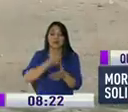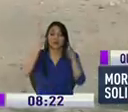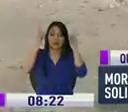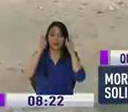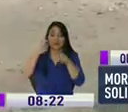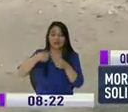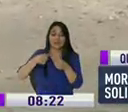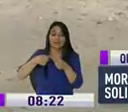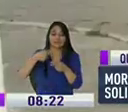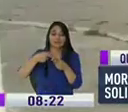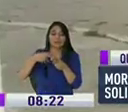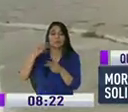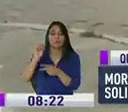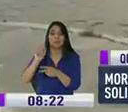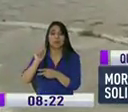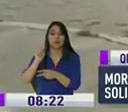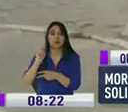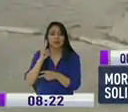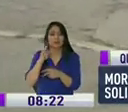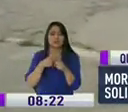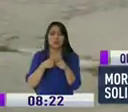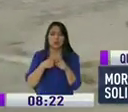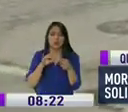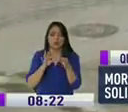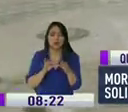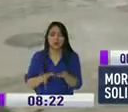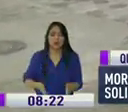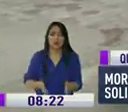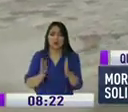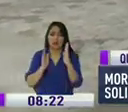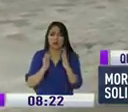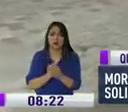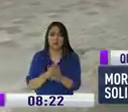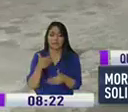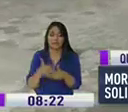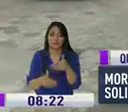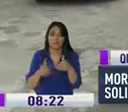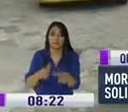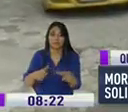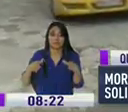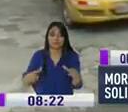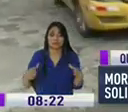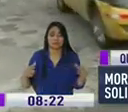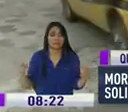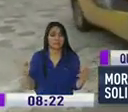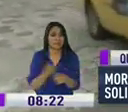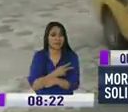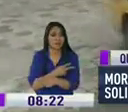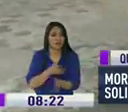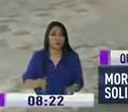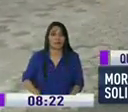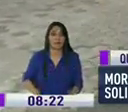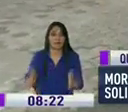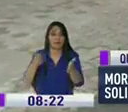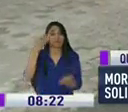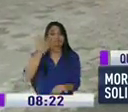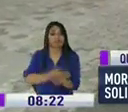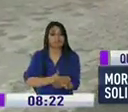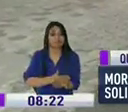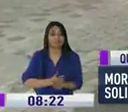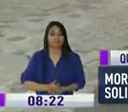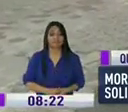sur de la capital es el arreglo urgente de la vía, antes de que el daño sea tan grave que se deba suspender la circulación,